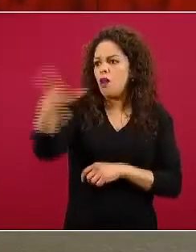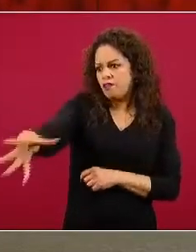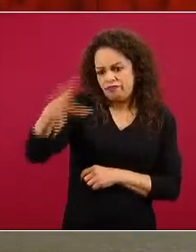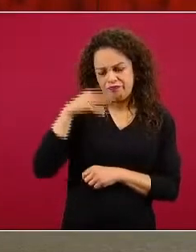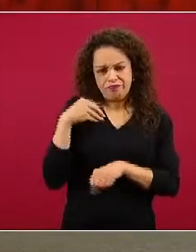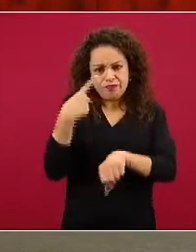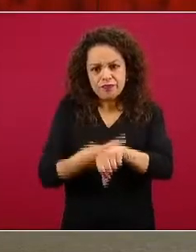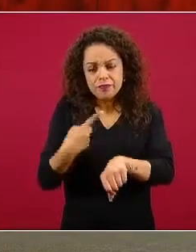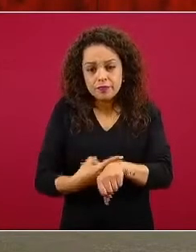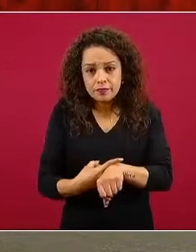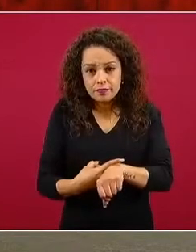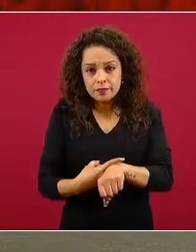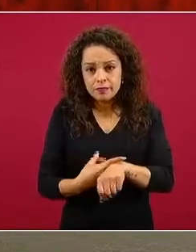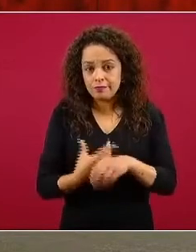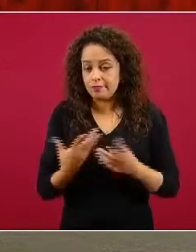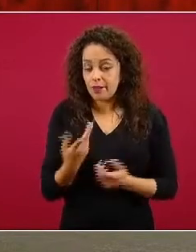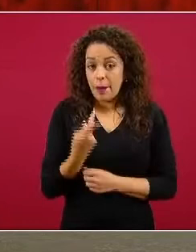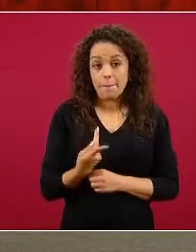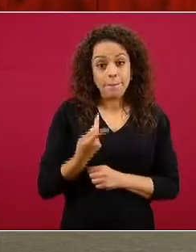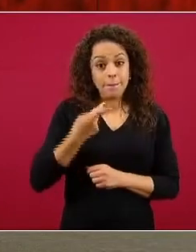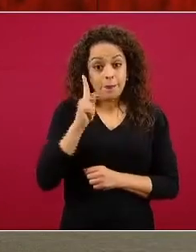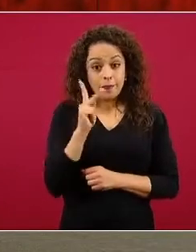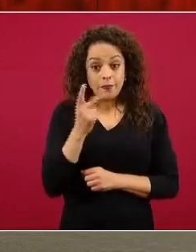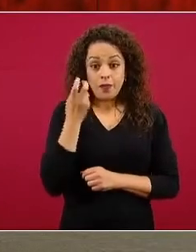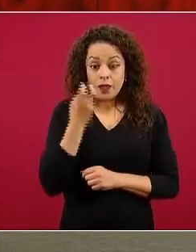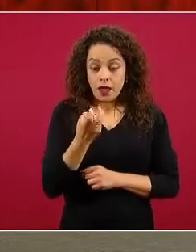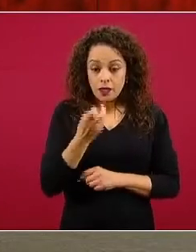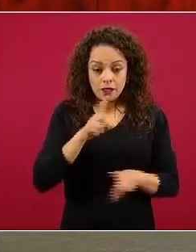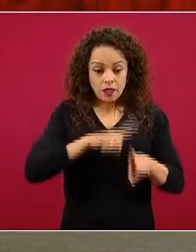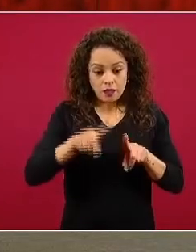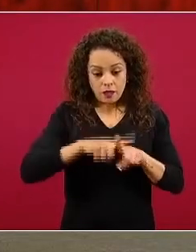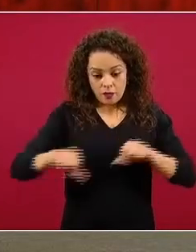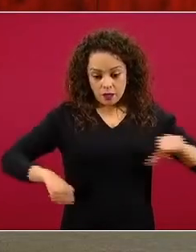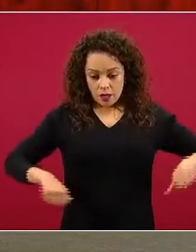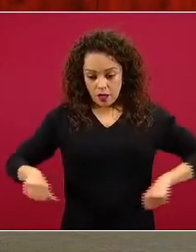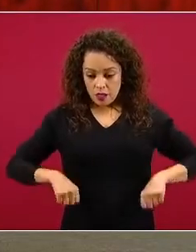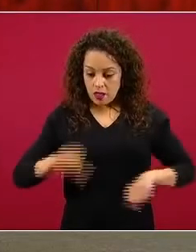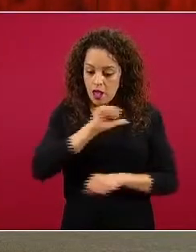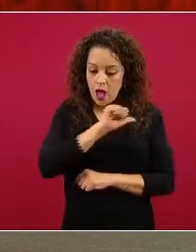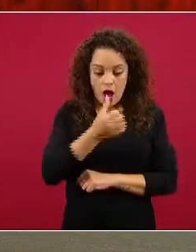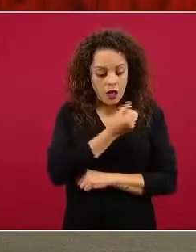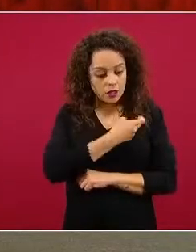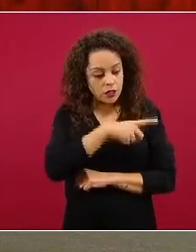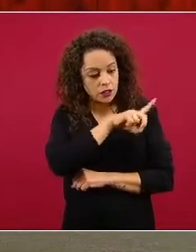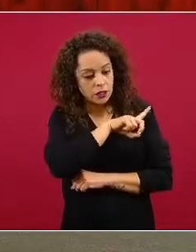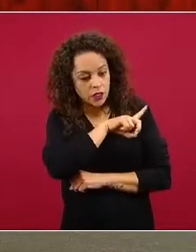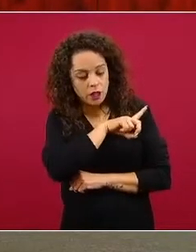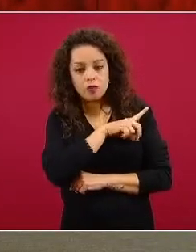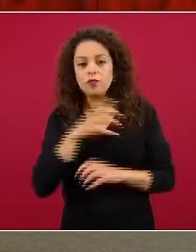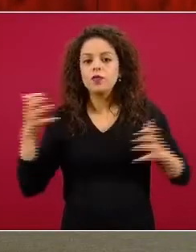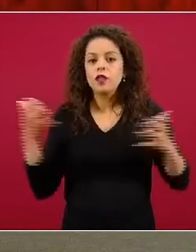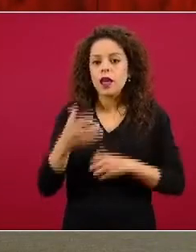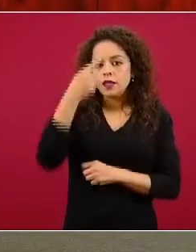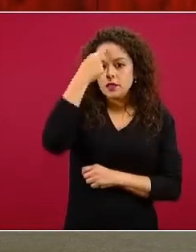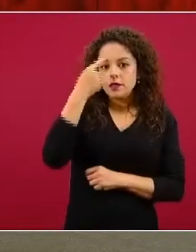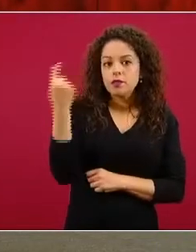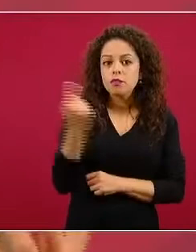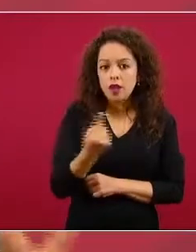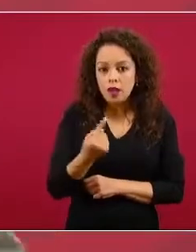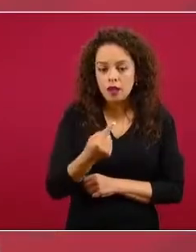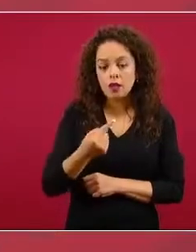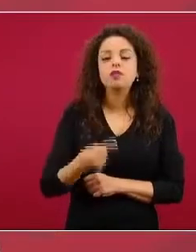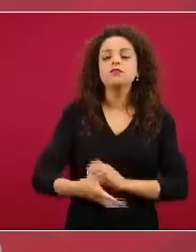Cuando las acciones de salud pública están diseñadas para tener un efecto colectivo,